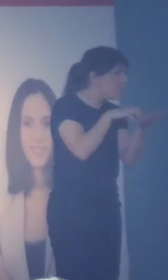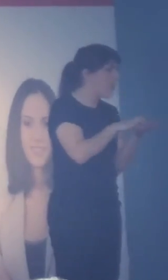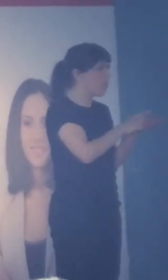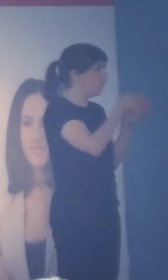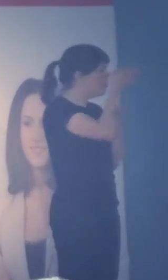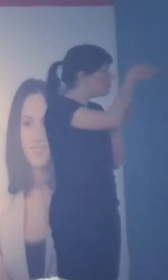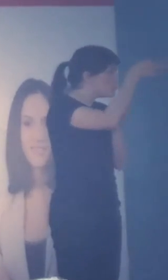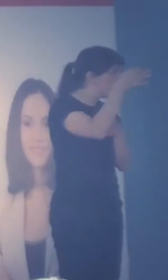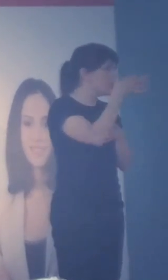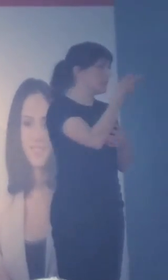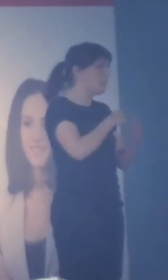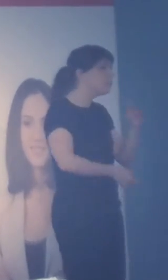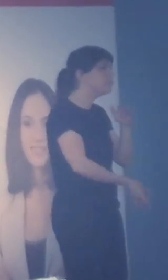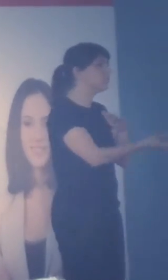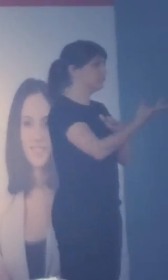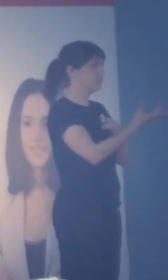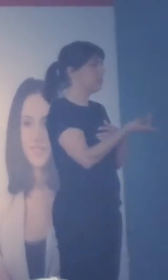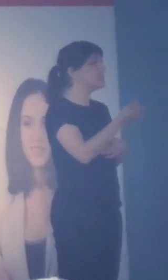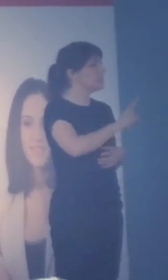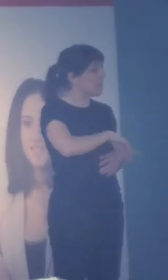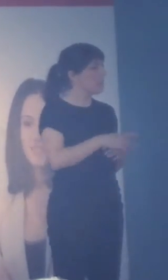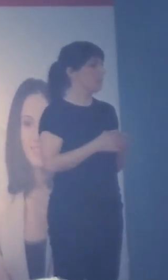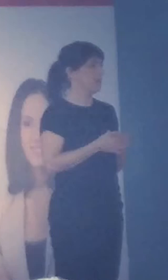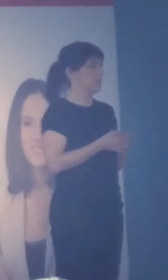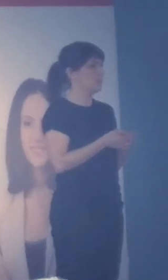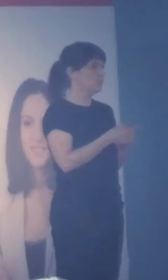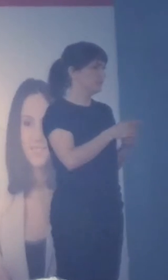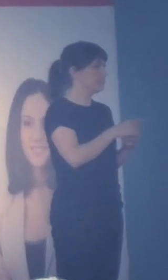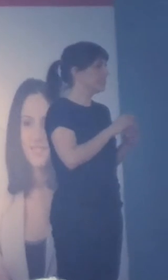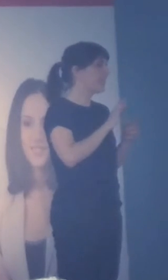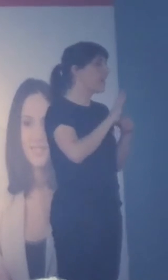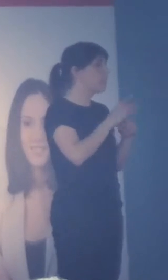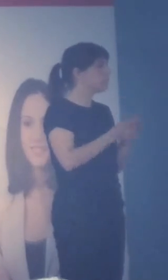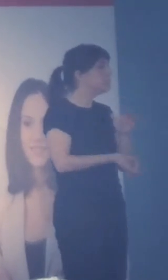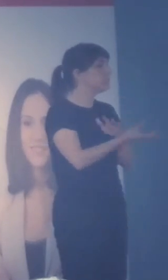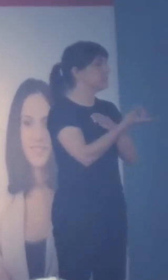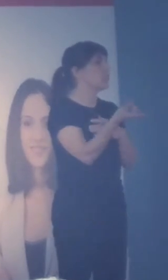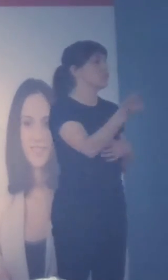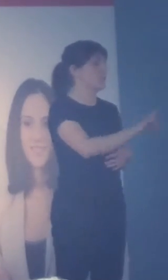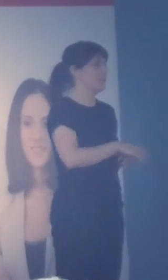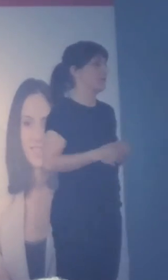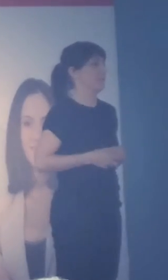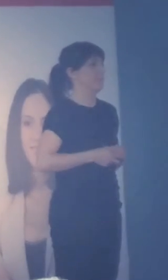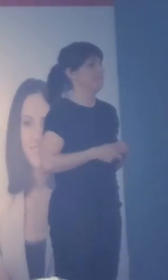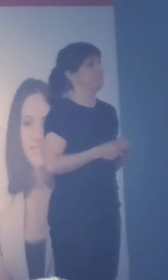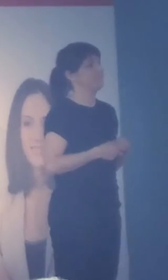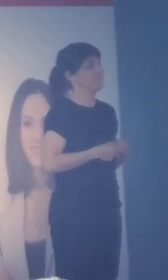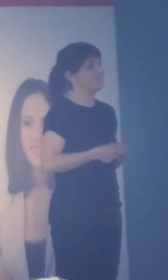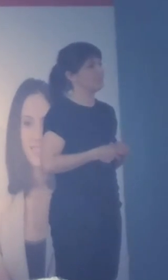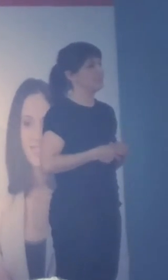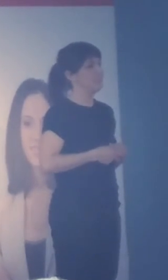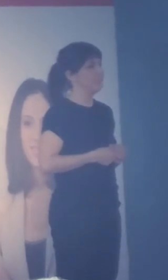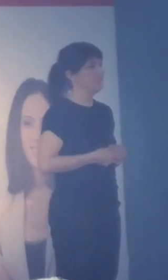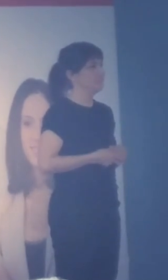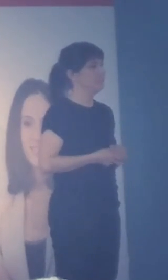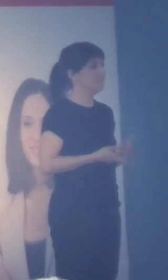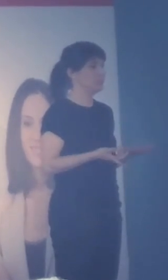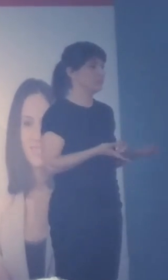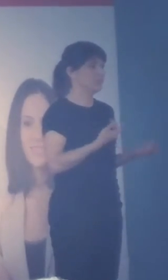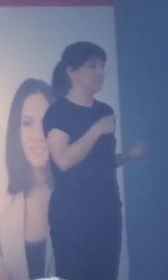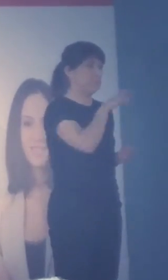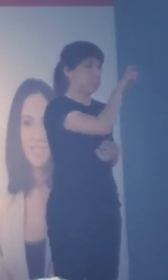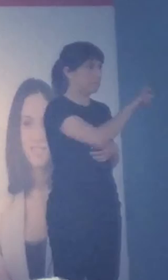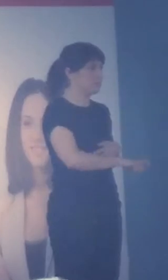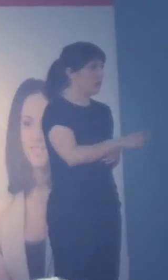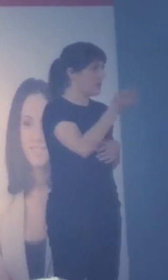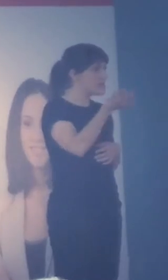necesita una refundación también local. Por lo tanto, es nuestra ideal